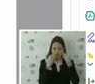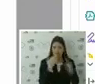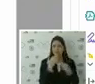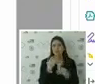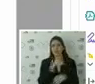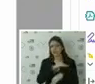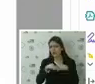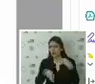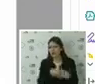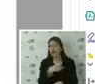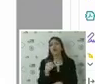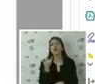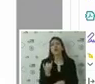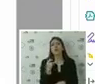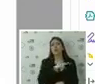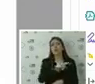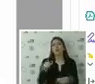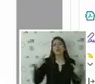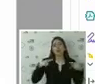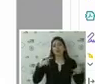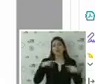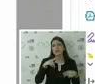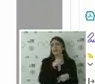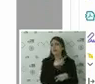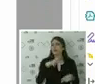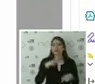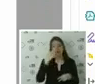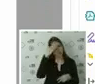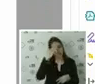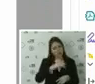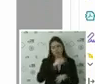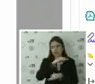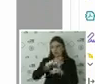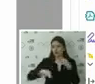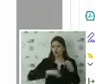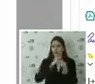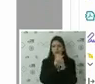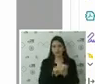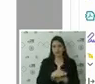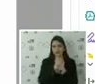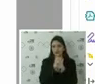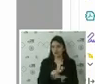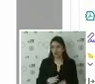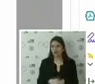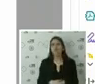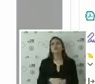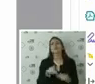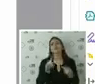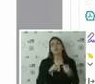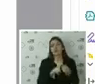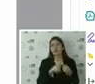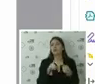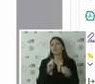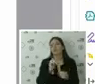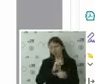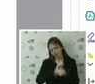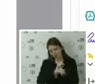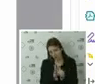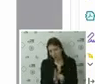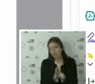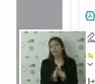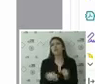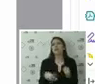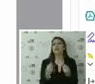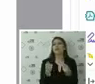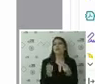a los ciudadanos sobre absolutamente todo. Me refiero a informarlos sobre el COVID, informarlos